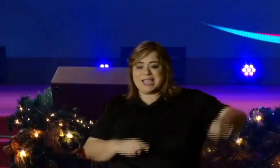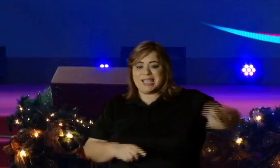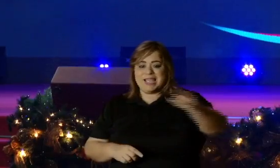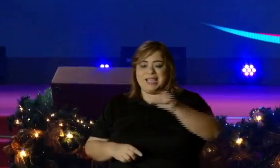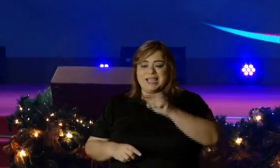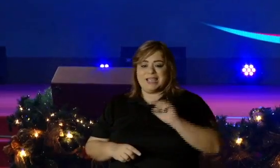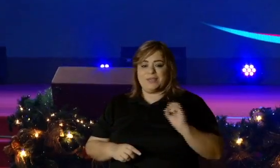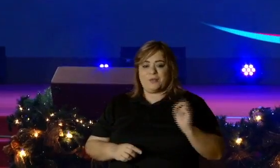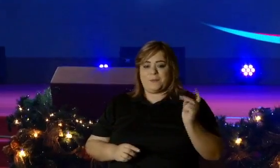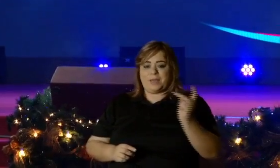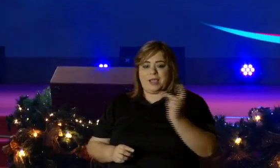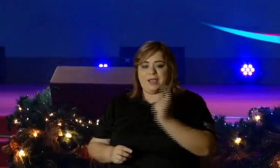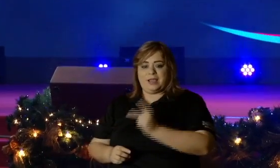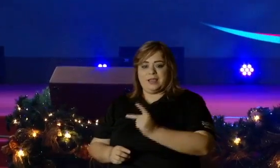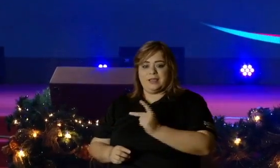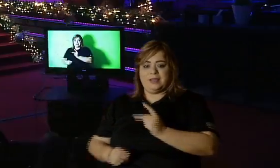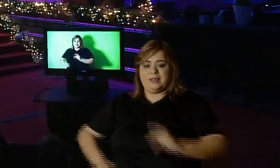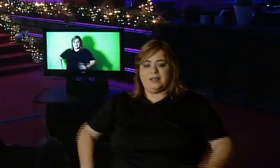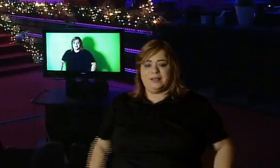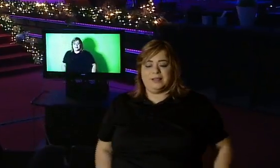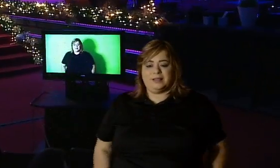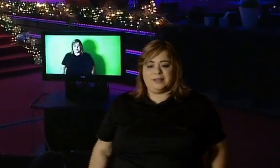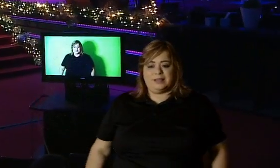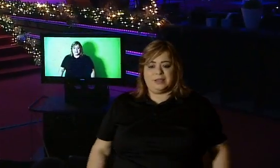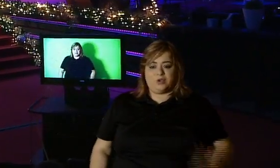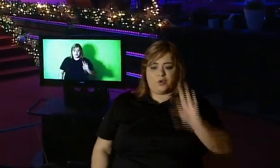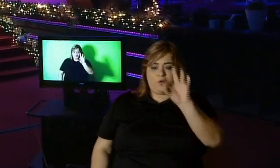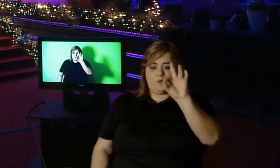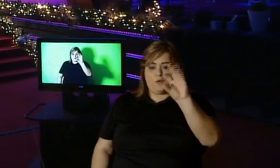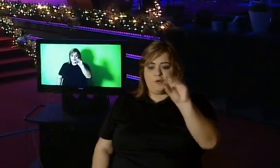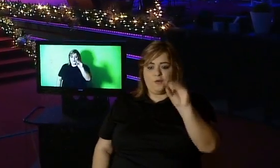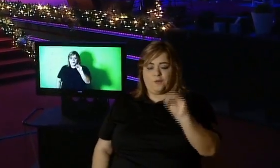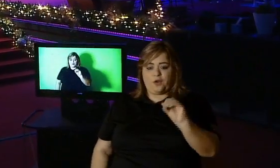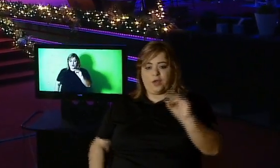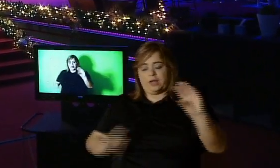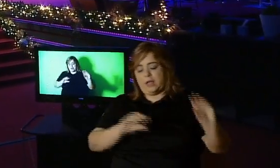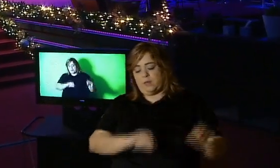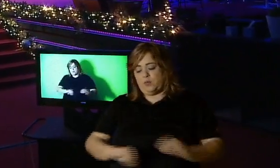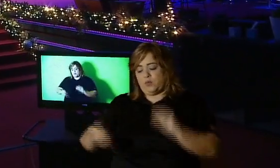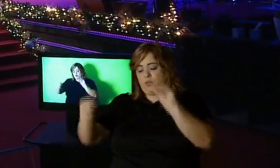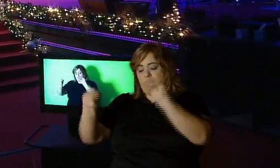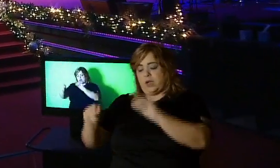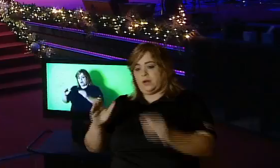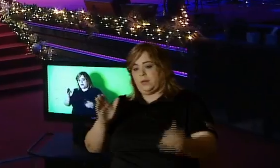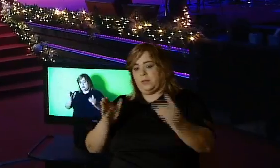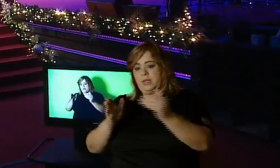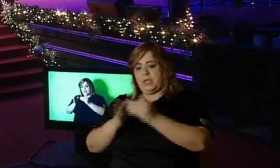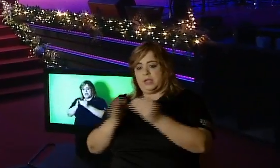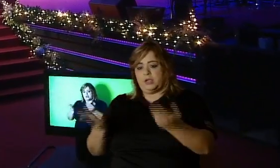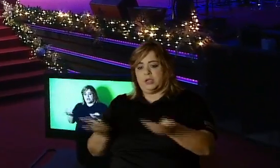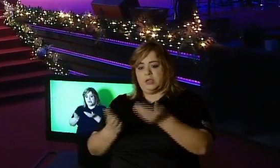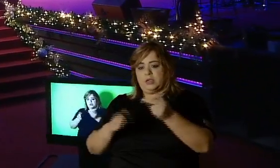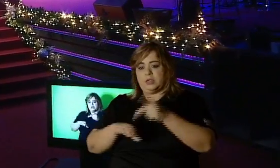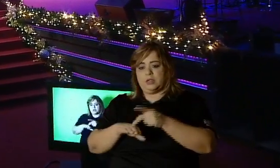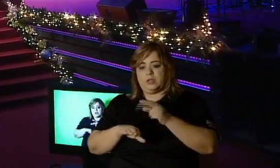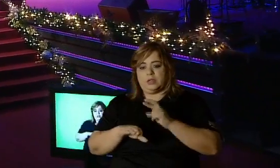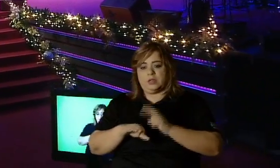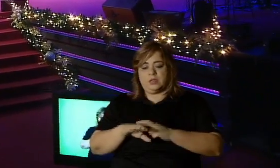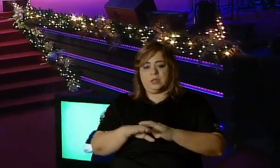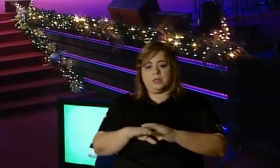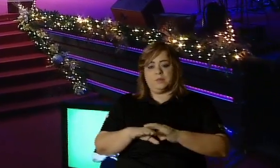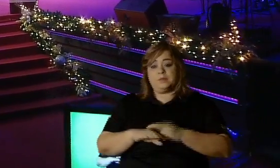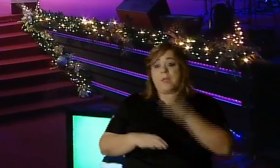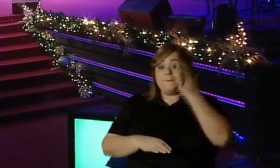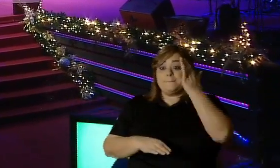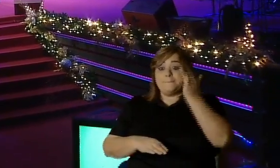casa, dejaron la Florida, dijeron, eso está muy tranquilo, me voy para allá. Bueno, sigue diciendo, he aquí tinieblas cubrirán